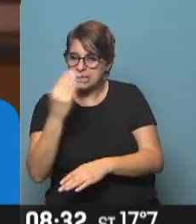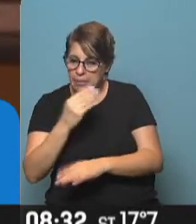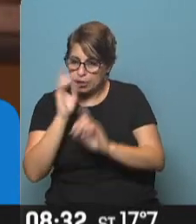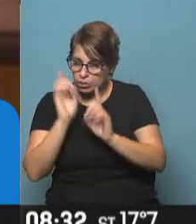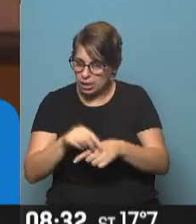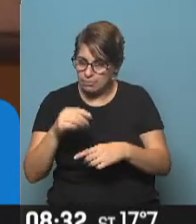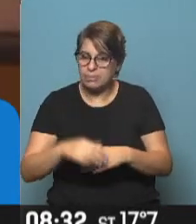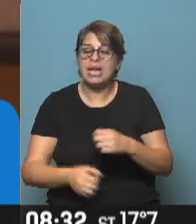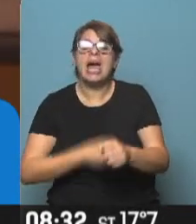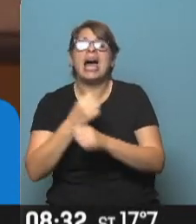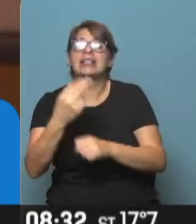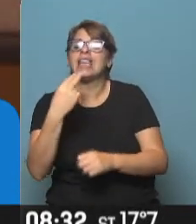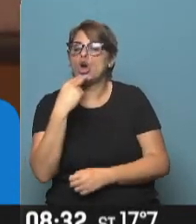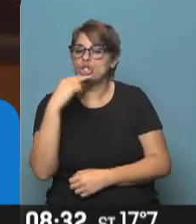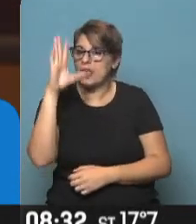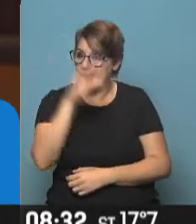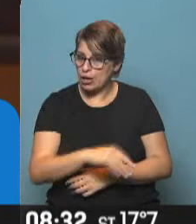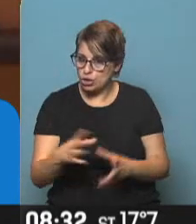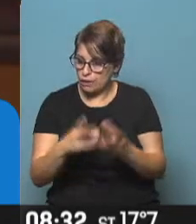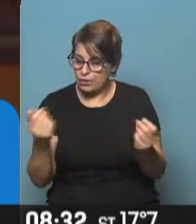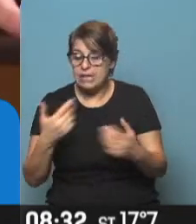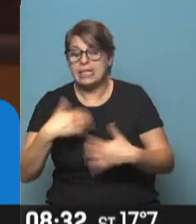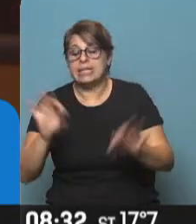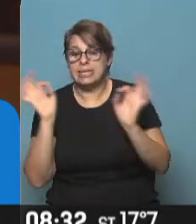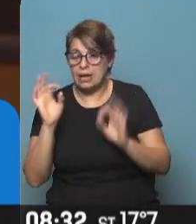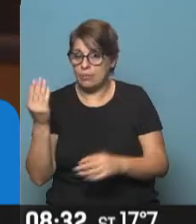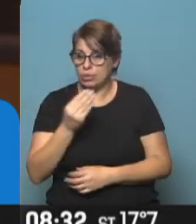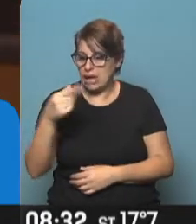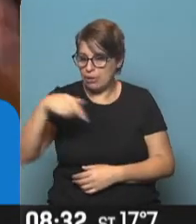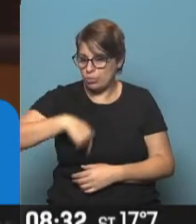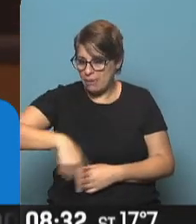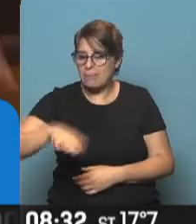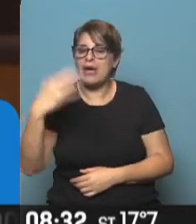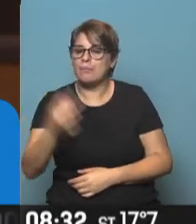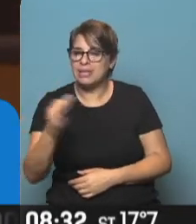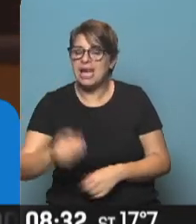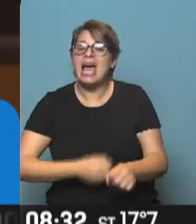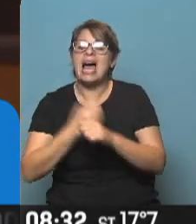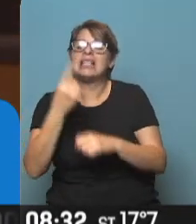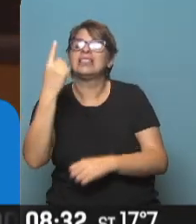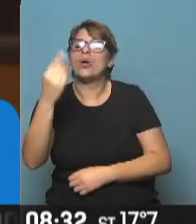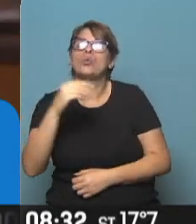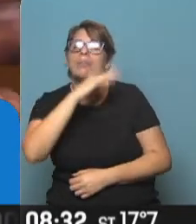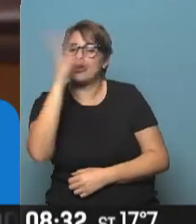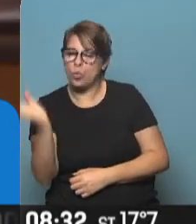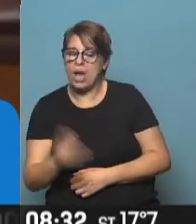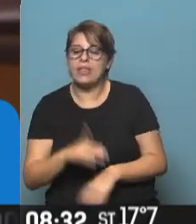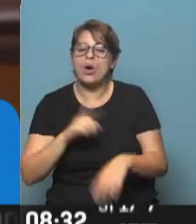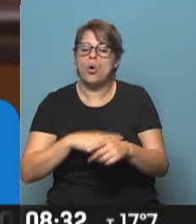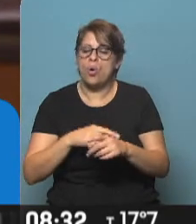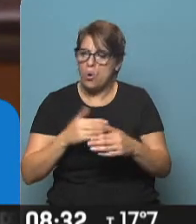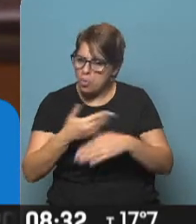seguimos hasta las 23 correcto salvo esto es este sábado especial que seguimos hasta la una del domingo así que son horarios